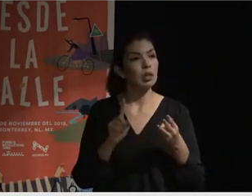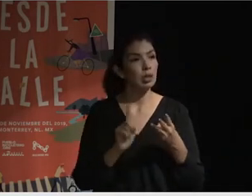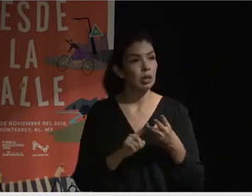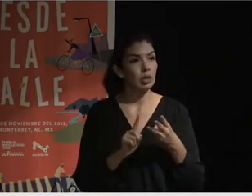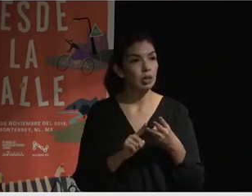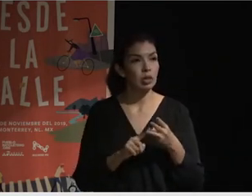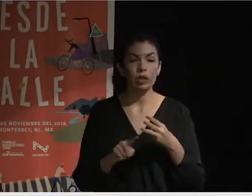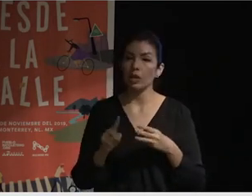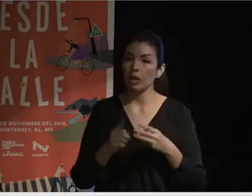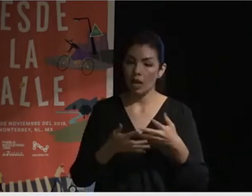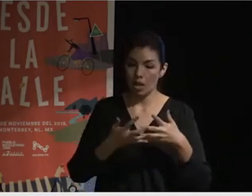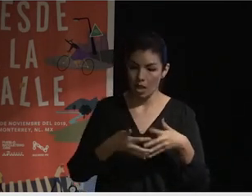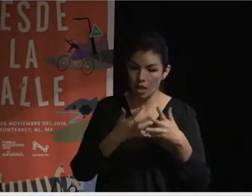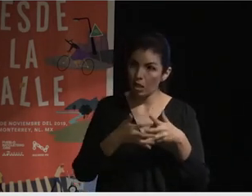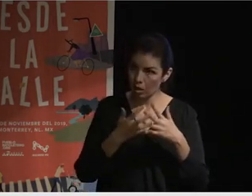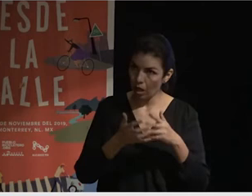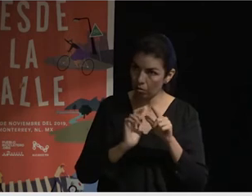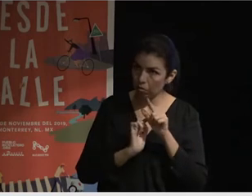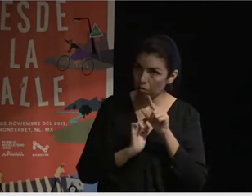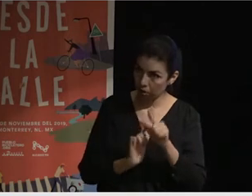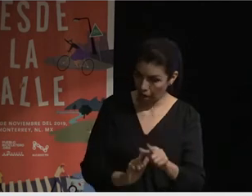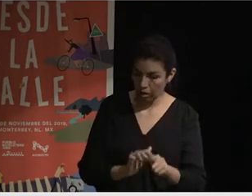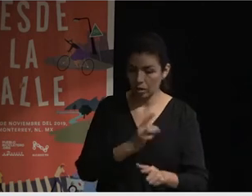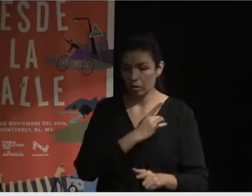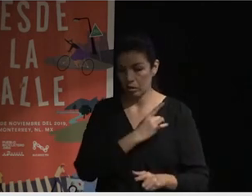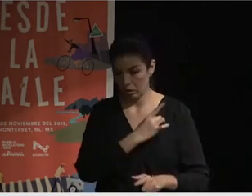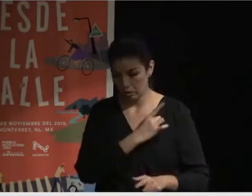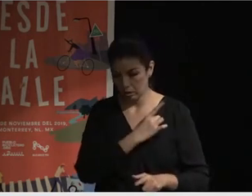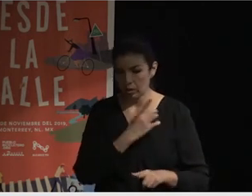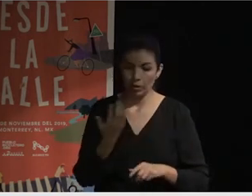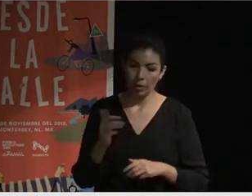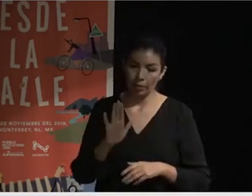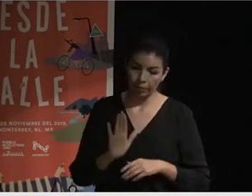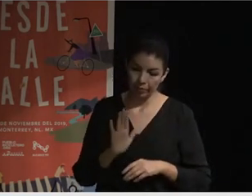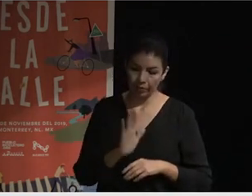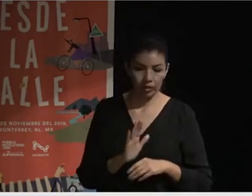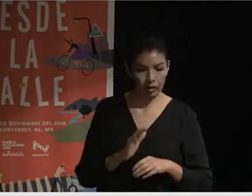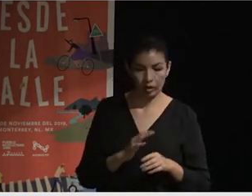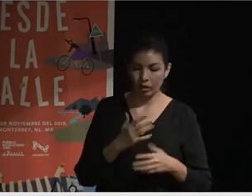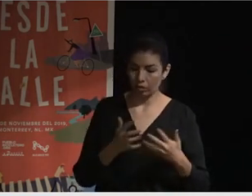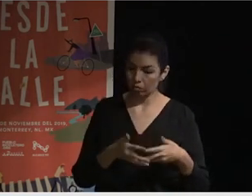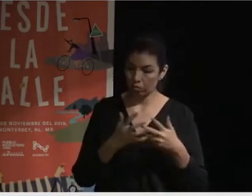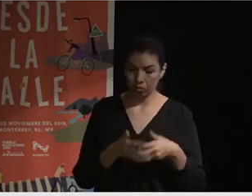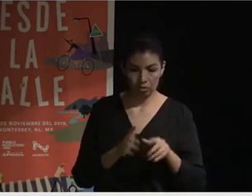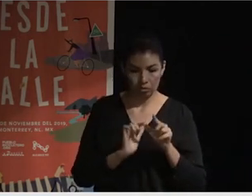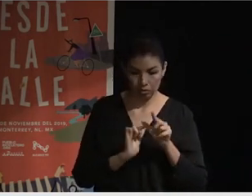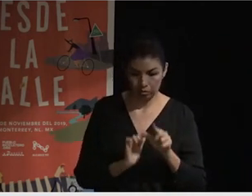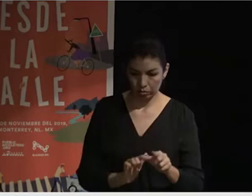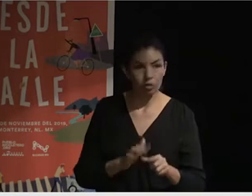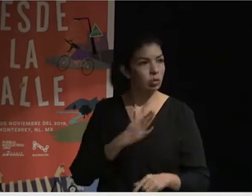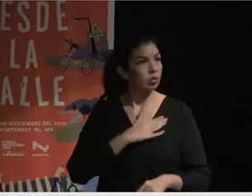como la sustentabilidad, como la capacidad de existir continuamente. Entonces, la pregunta